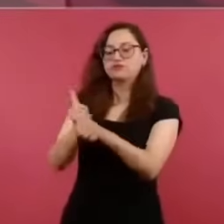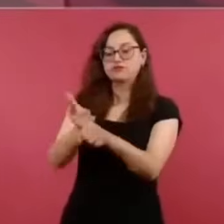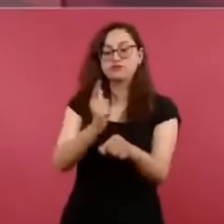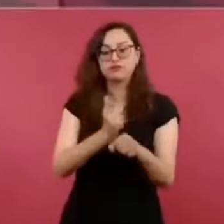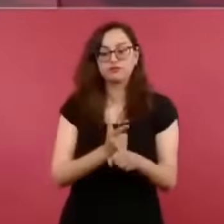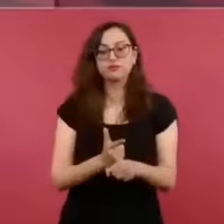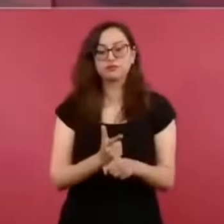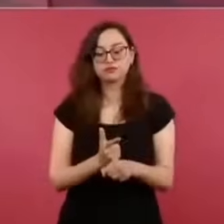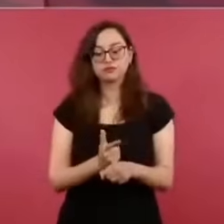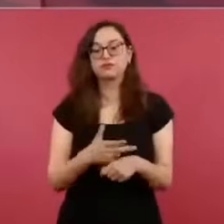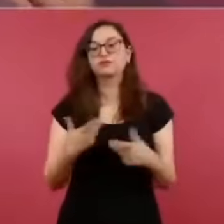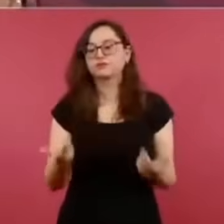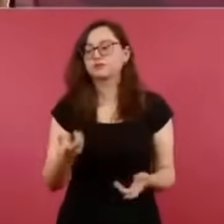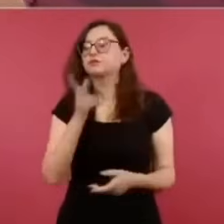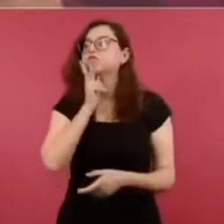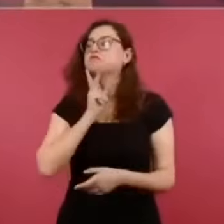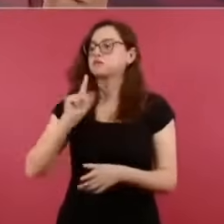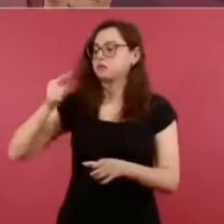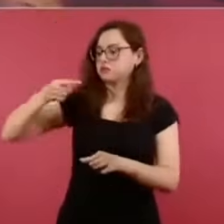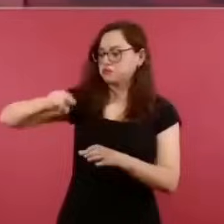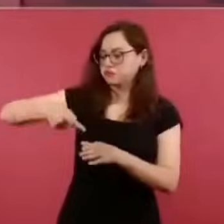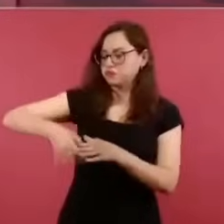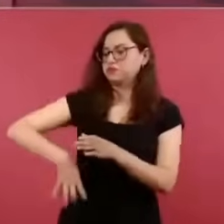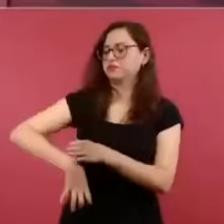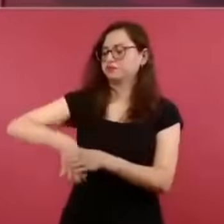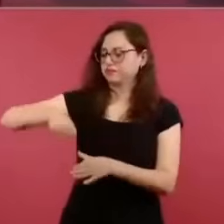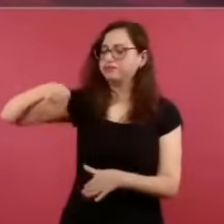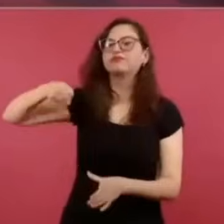Se extrajo petróleo